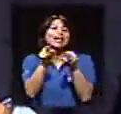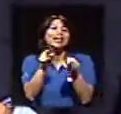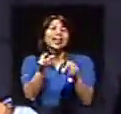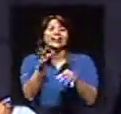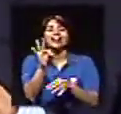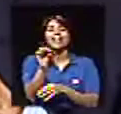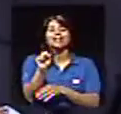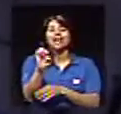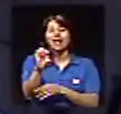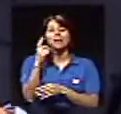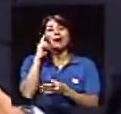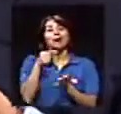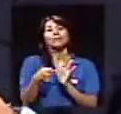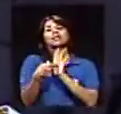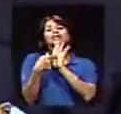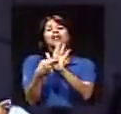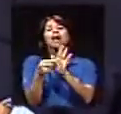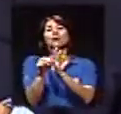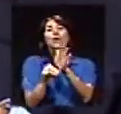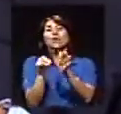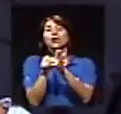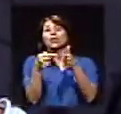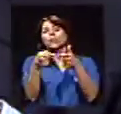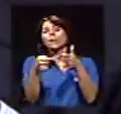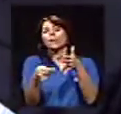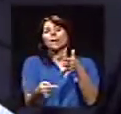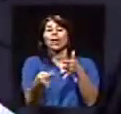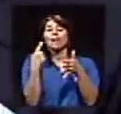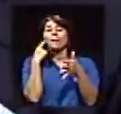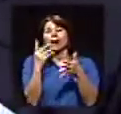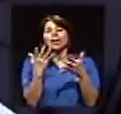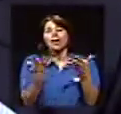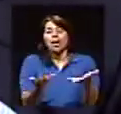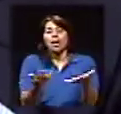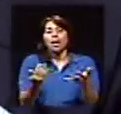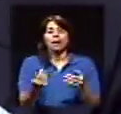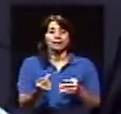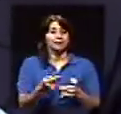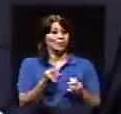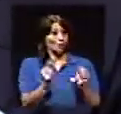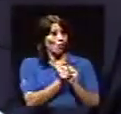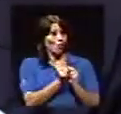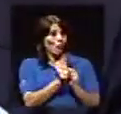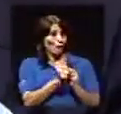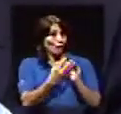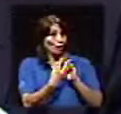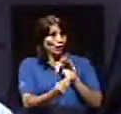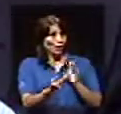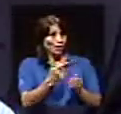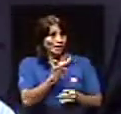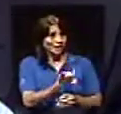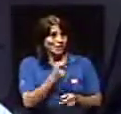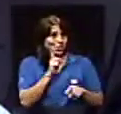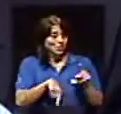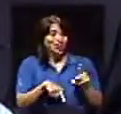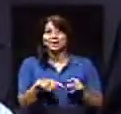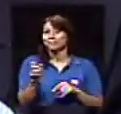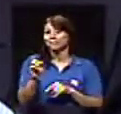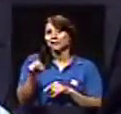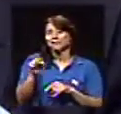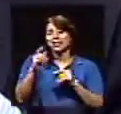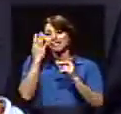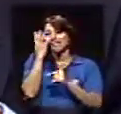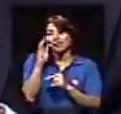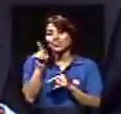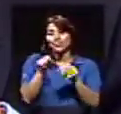sus atestados y entonces ser un ente fotocopia de la cédula por los dos lados. Sí, en el cual se puede hacer publicidad.